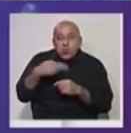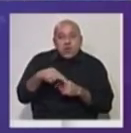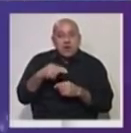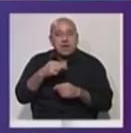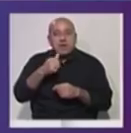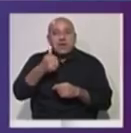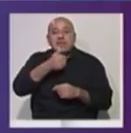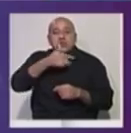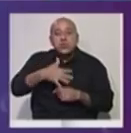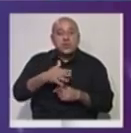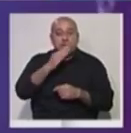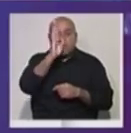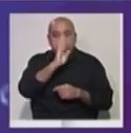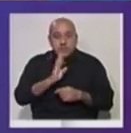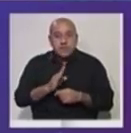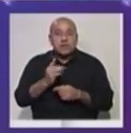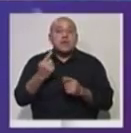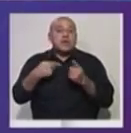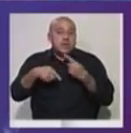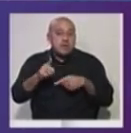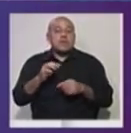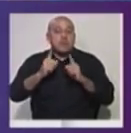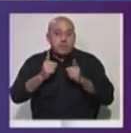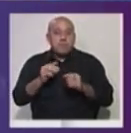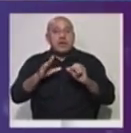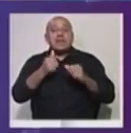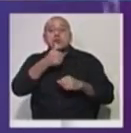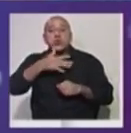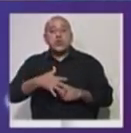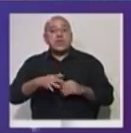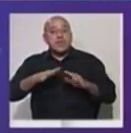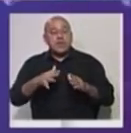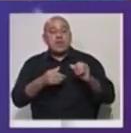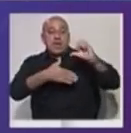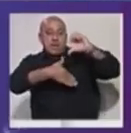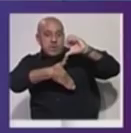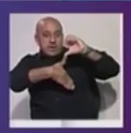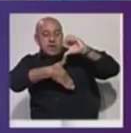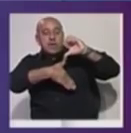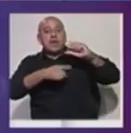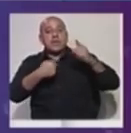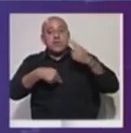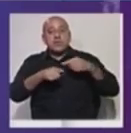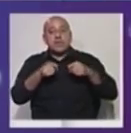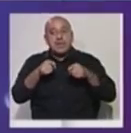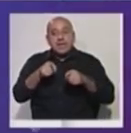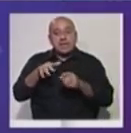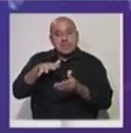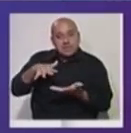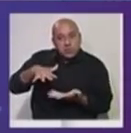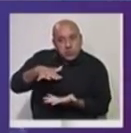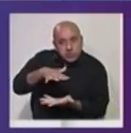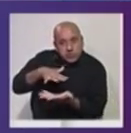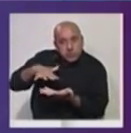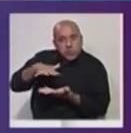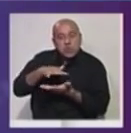esa historia brasileña y también para la historia latinoamericana. Lo que ocurre es que en este contexto en donde, bueno,